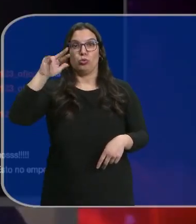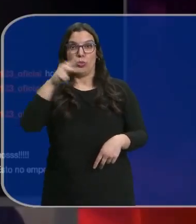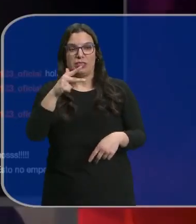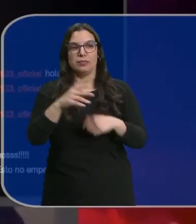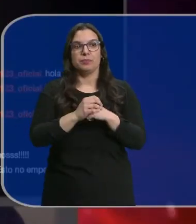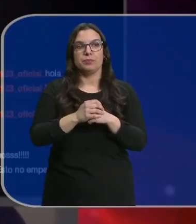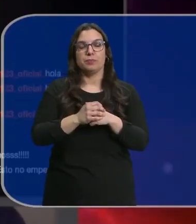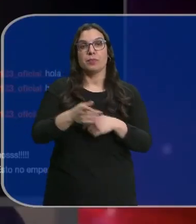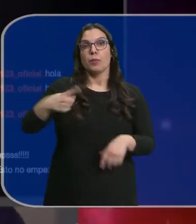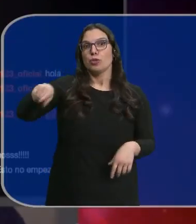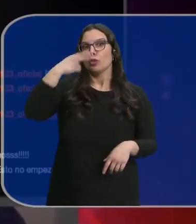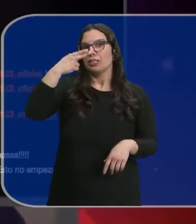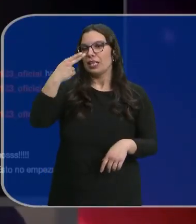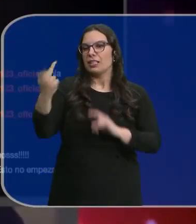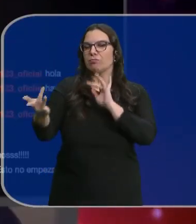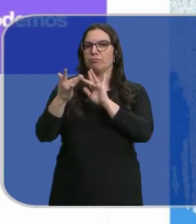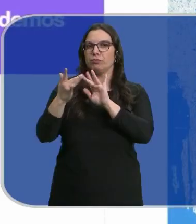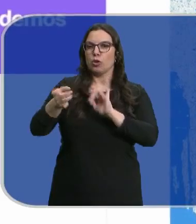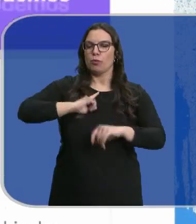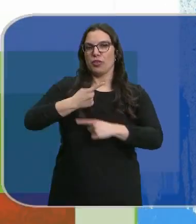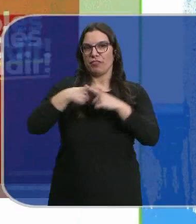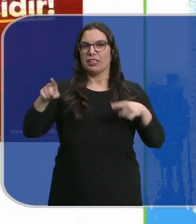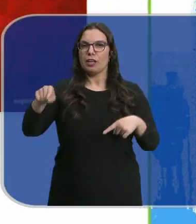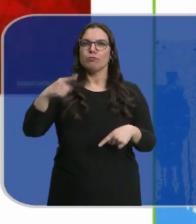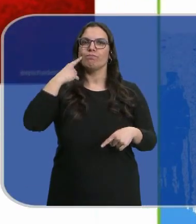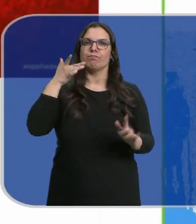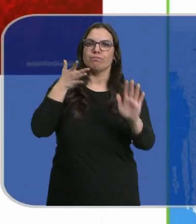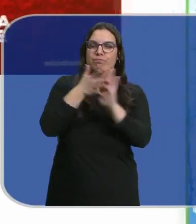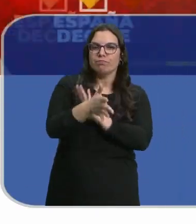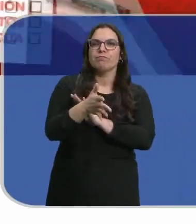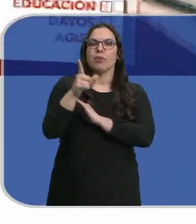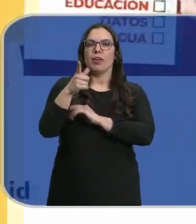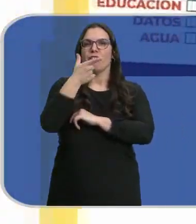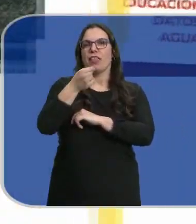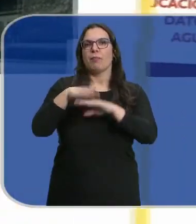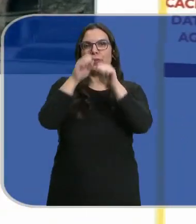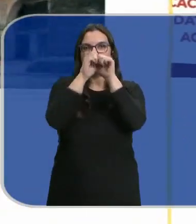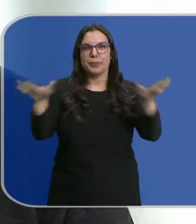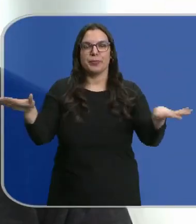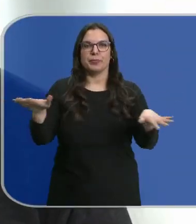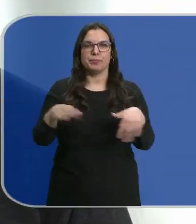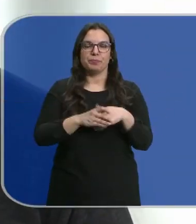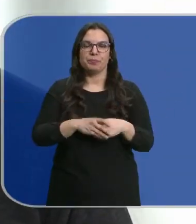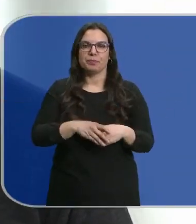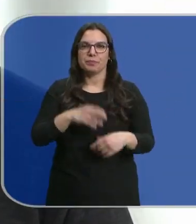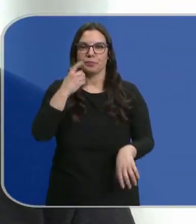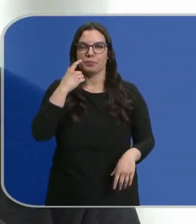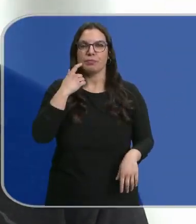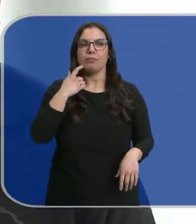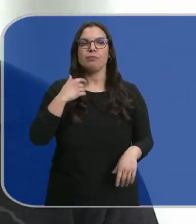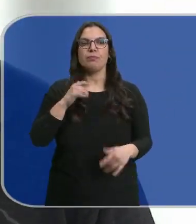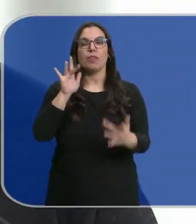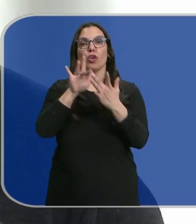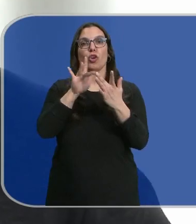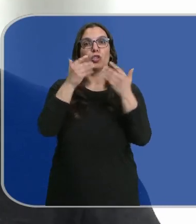Vuestro interés por intentar estar conmigo de una manera distinta se han convertido en el medio a través del que difunden su mensaje. Lo que se ha perdido